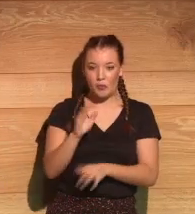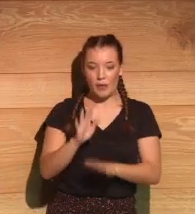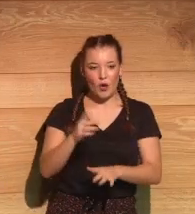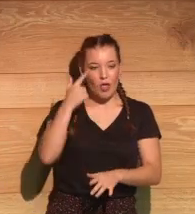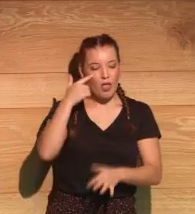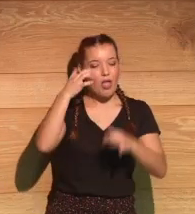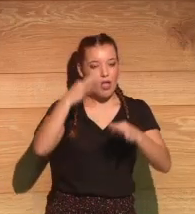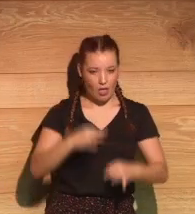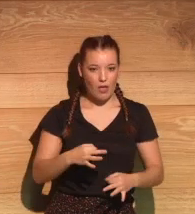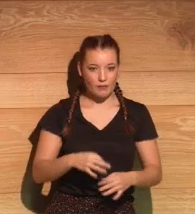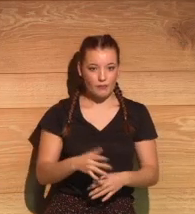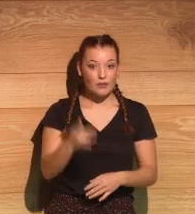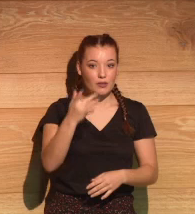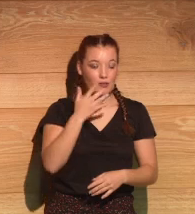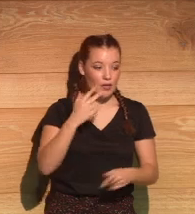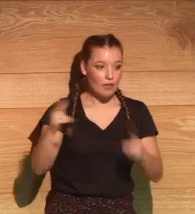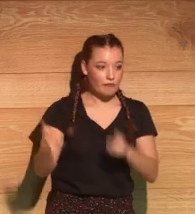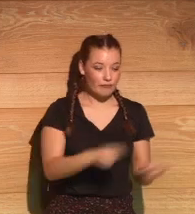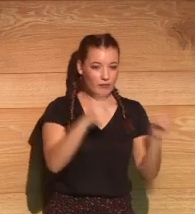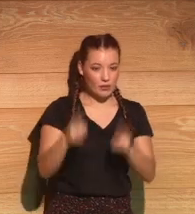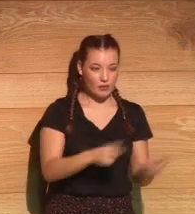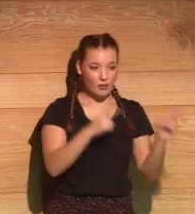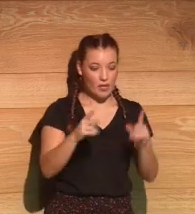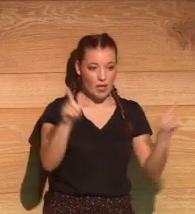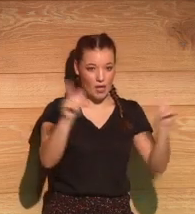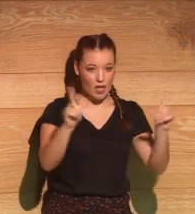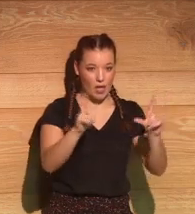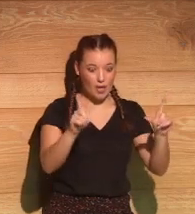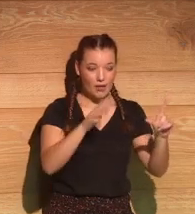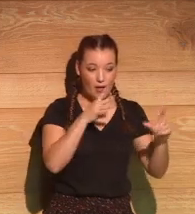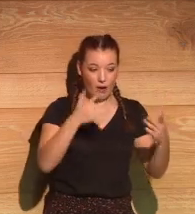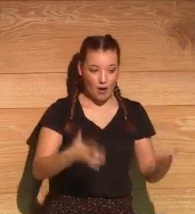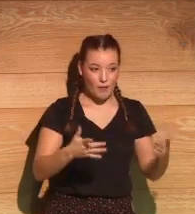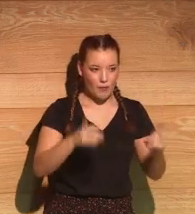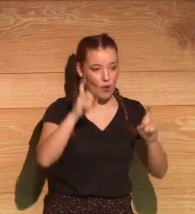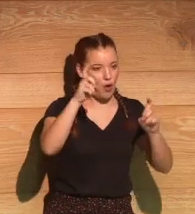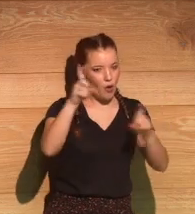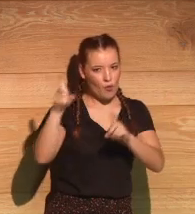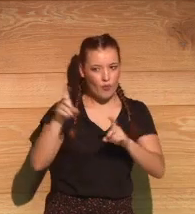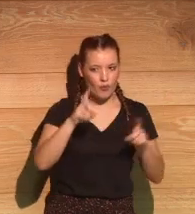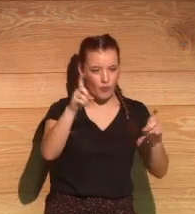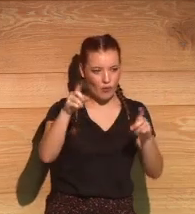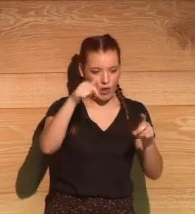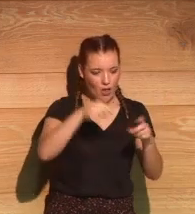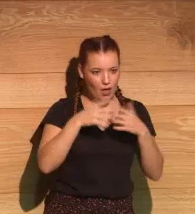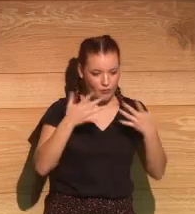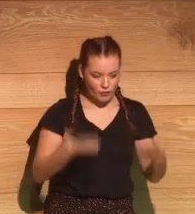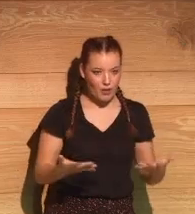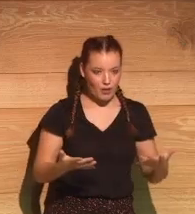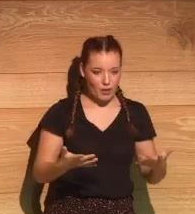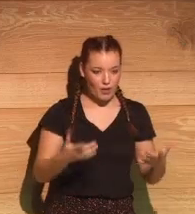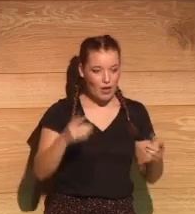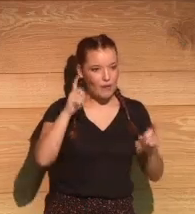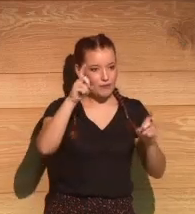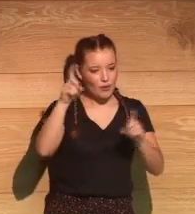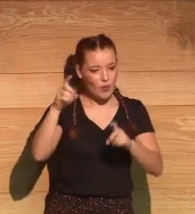uno ve las series de televisión, que son las formas educativas más importantes, ideológicas que tenemos